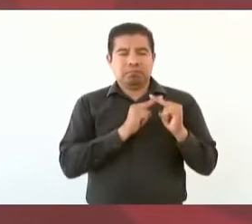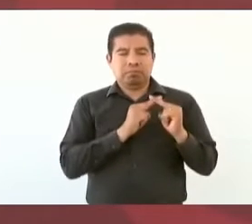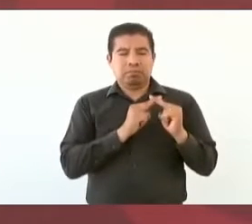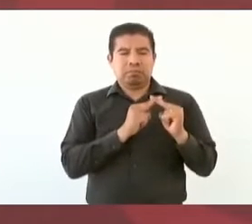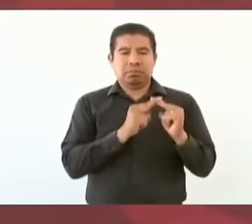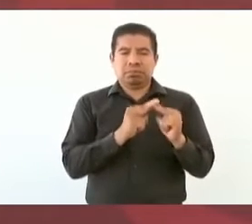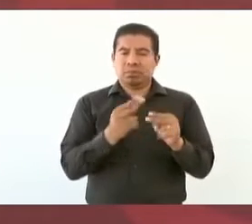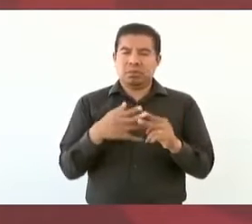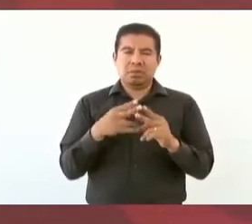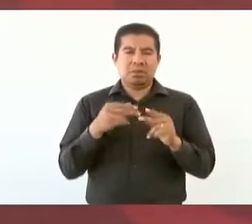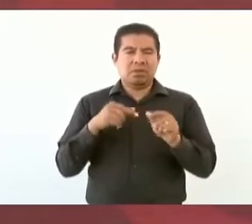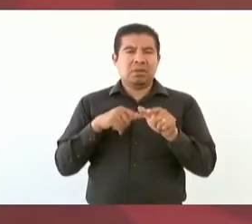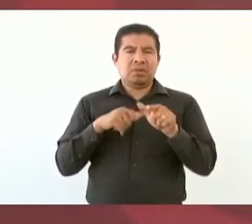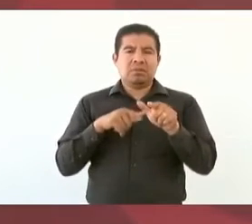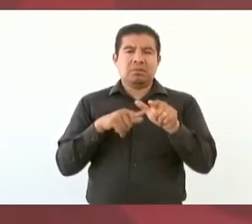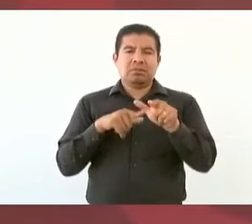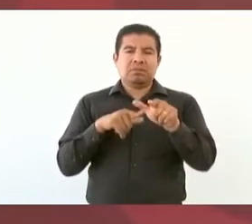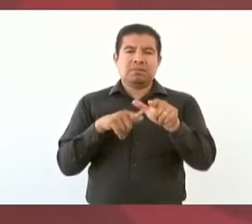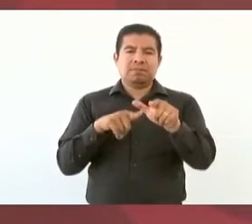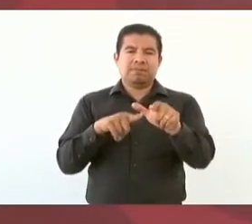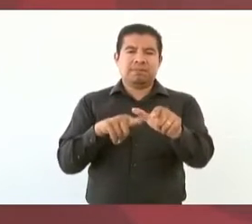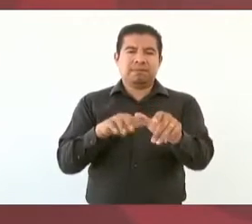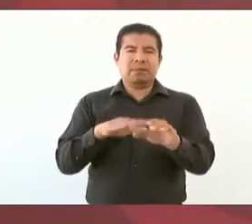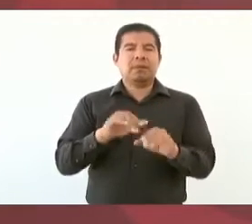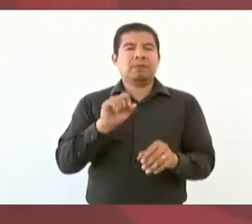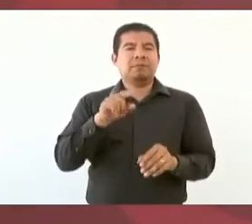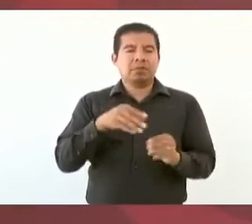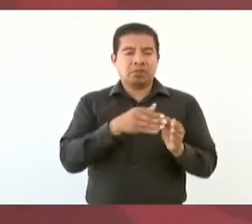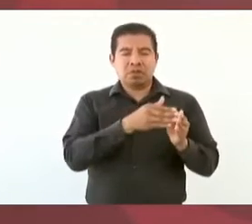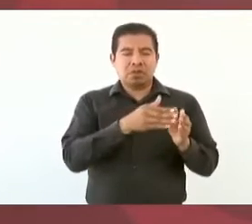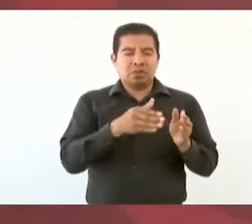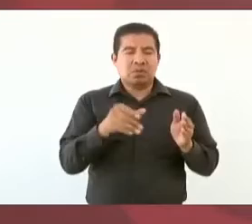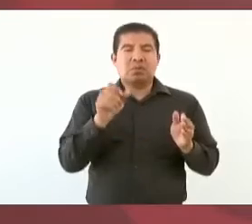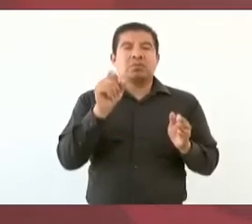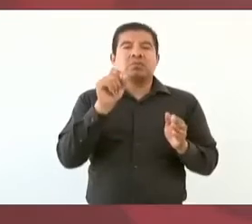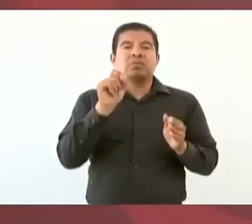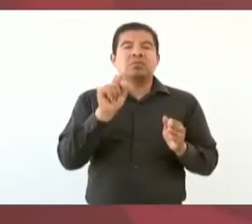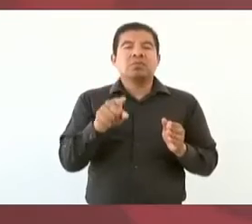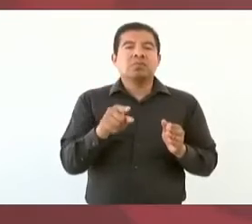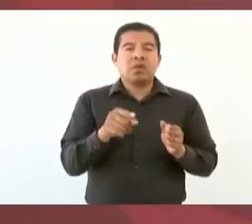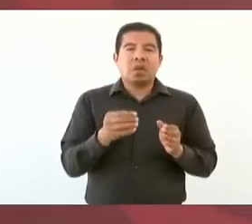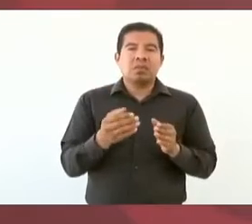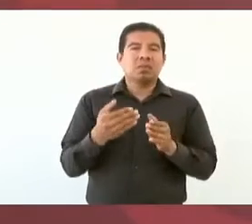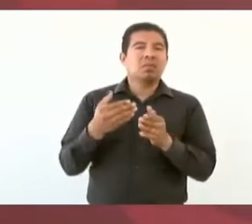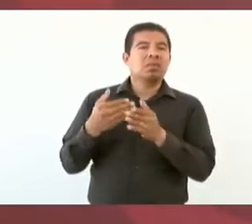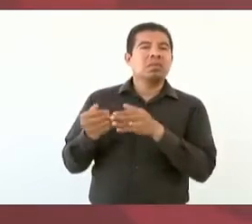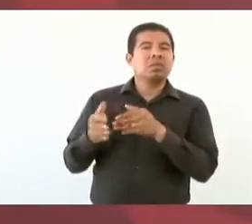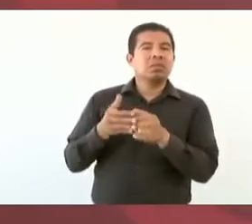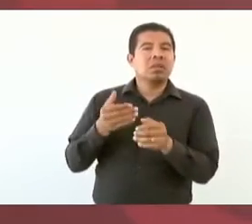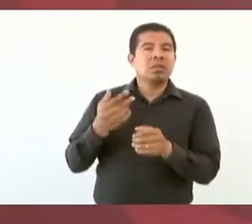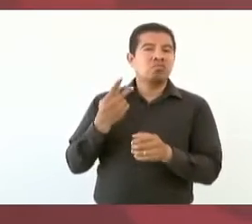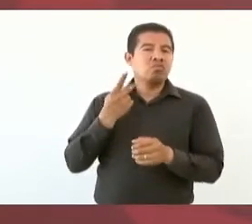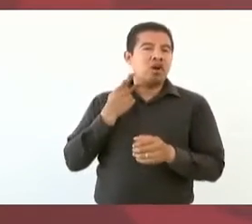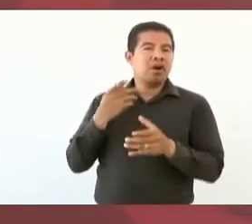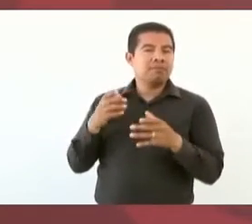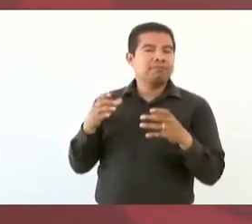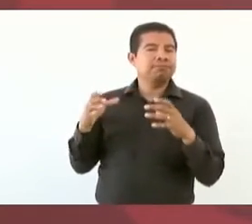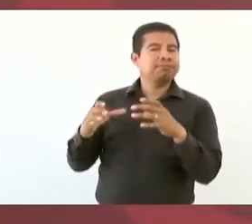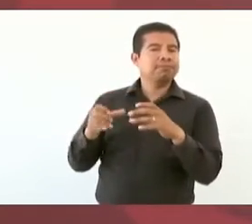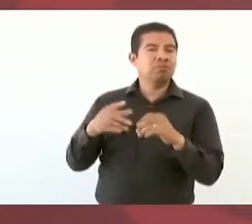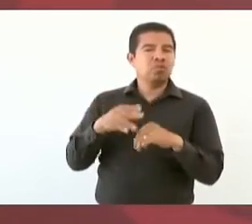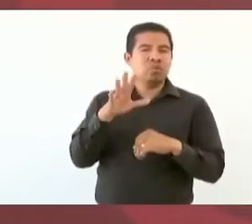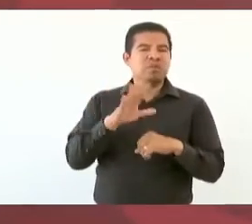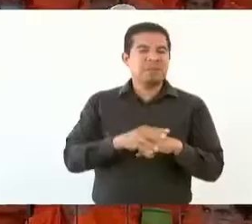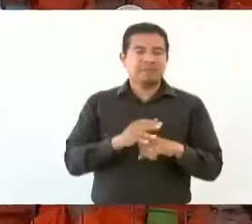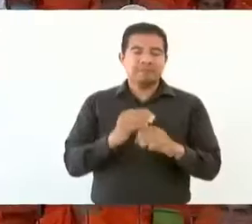durante la larga noche del periodo neoliberal no se tomaba en cuenta a los